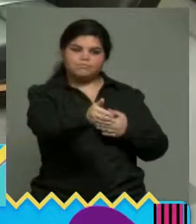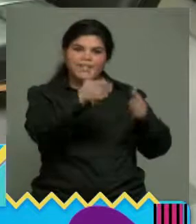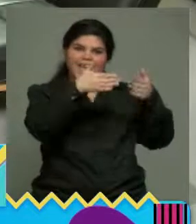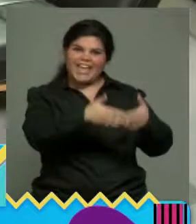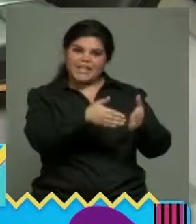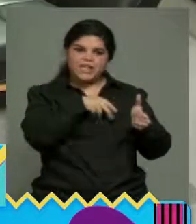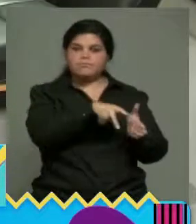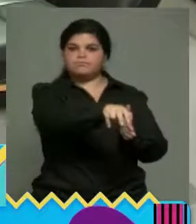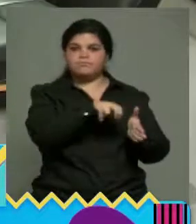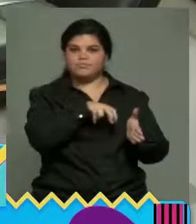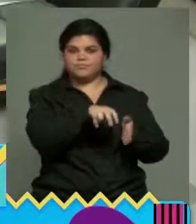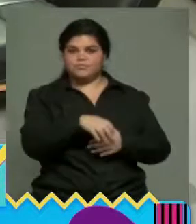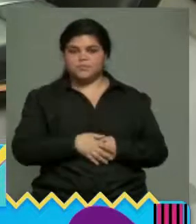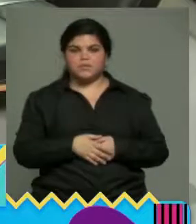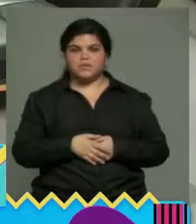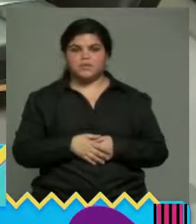transporte público,